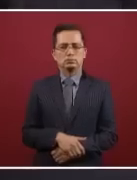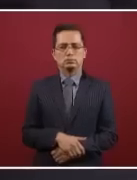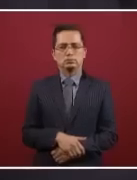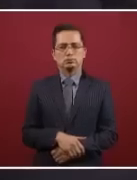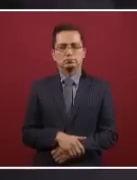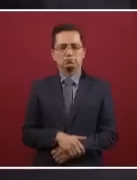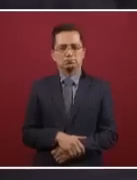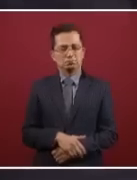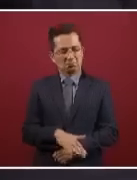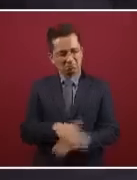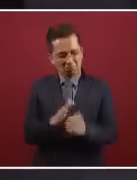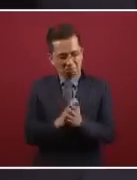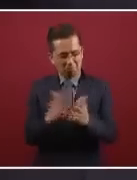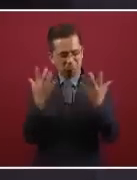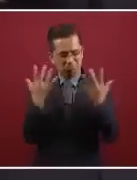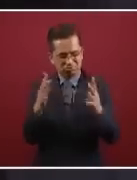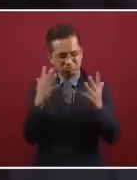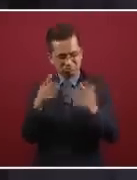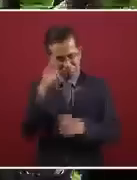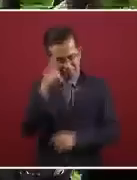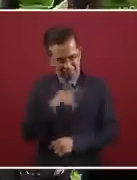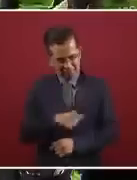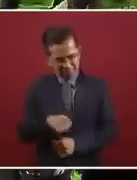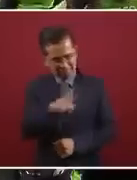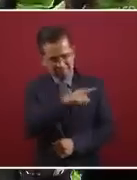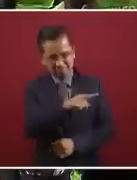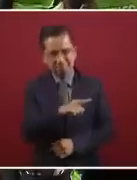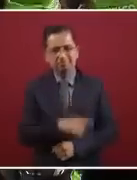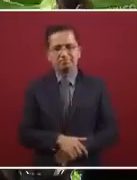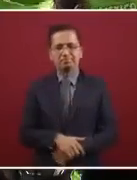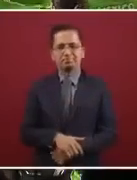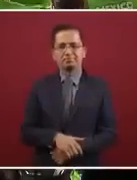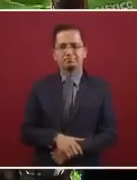Demos un fuerte aplauso a todos los galardonados.